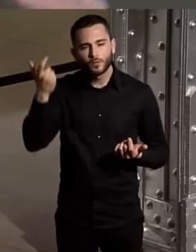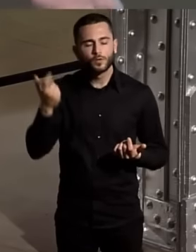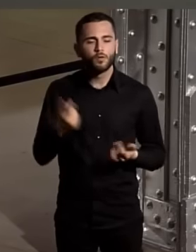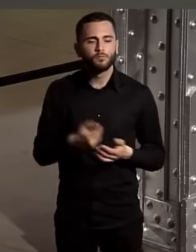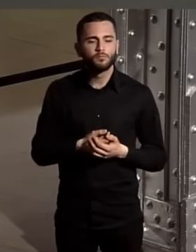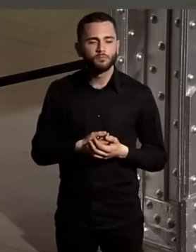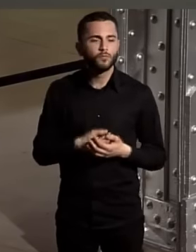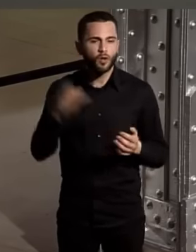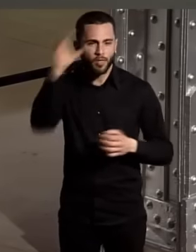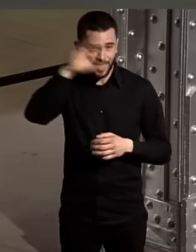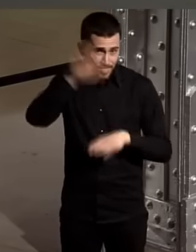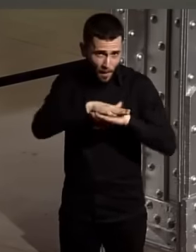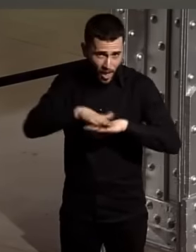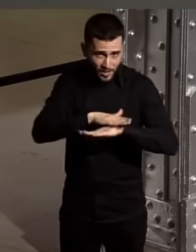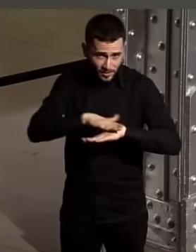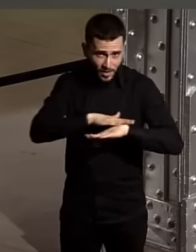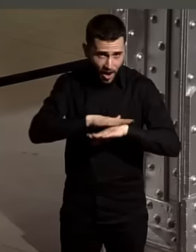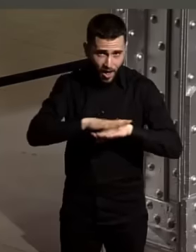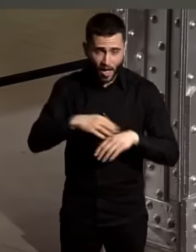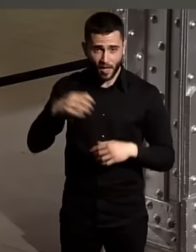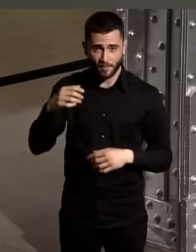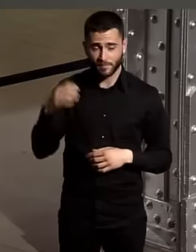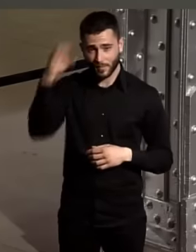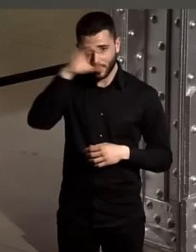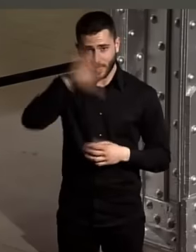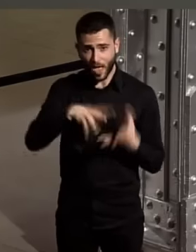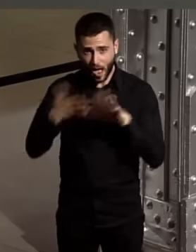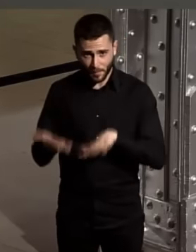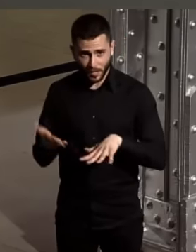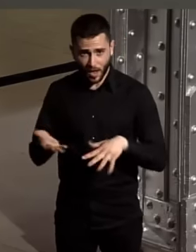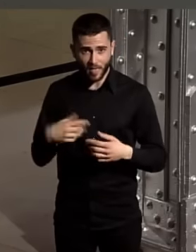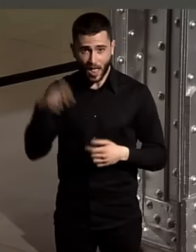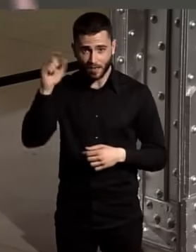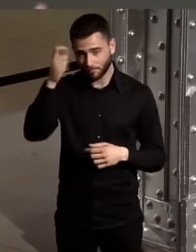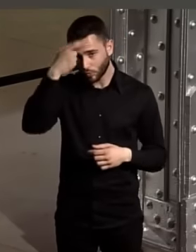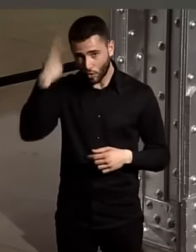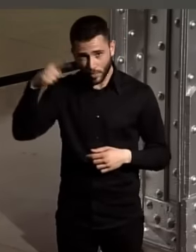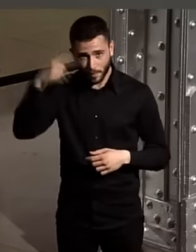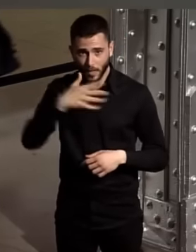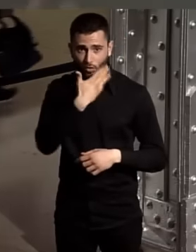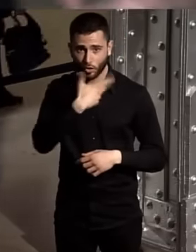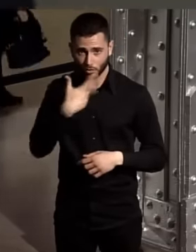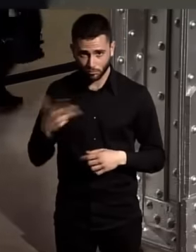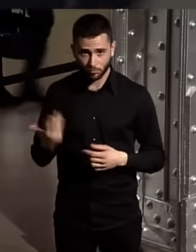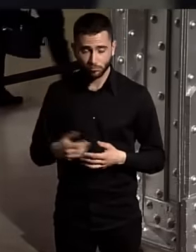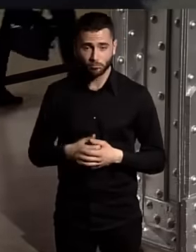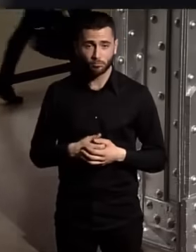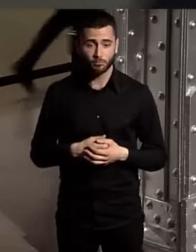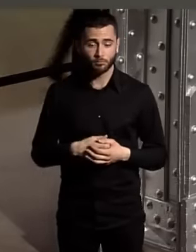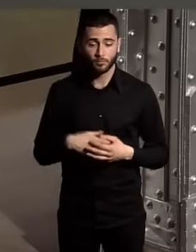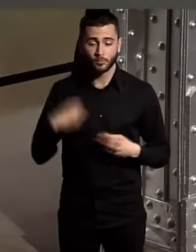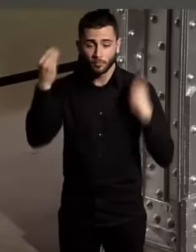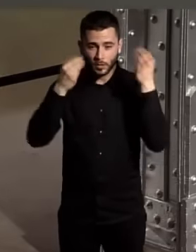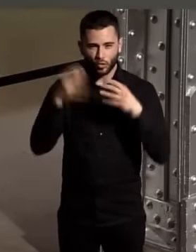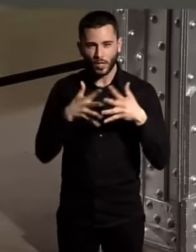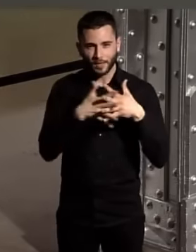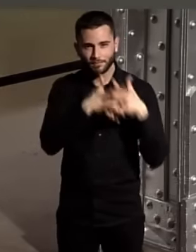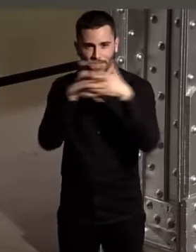reflexiono mucho en lo que es ciencia básica y ciencia aplicada transferencia de conocimiento yo creo que que he estado un tiempo en Estados Unidos